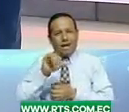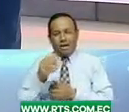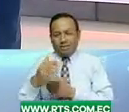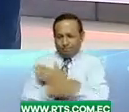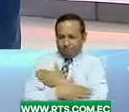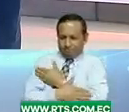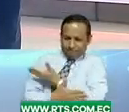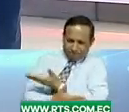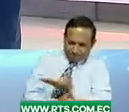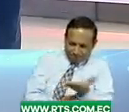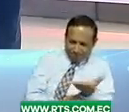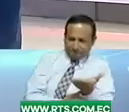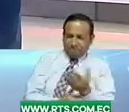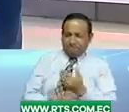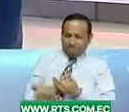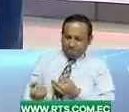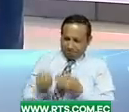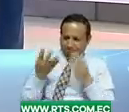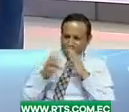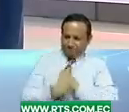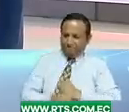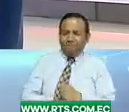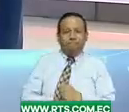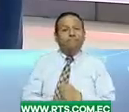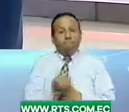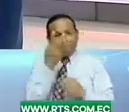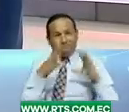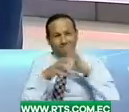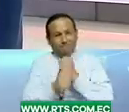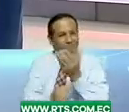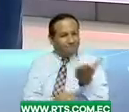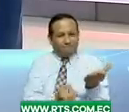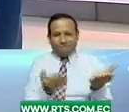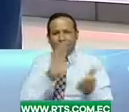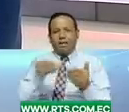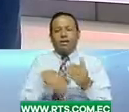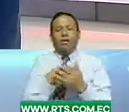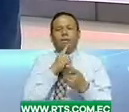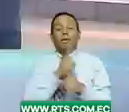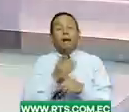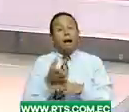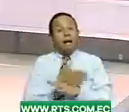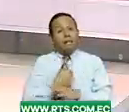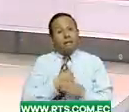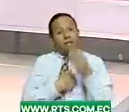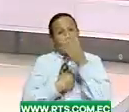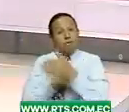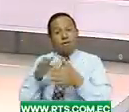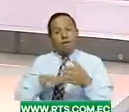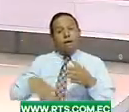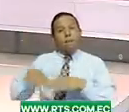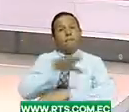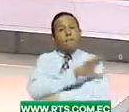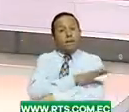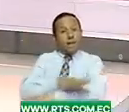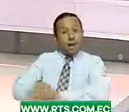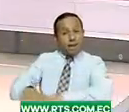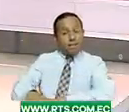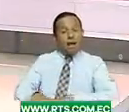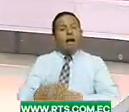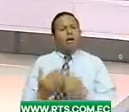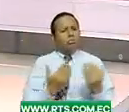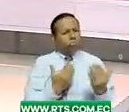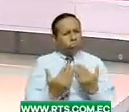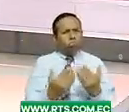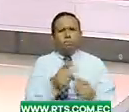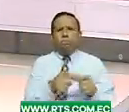es, visitamos la provincia de Santa Elena y conversamos con el sector de quienes se dedican a la pesca artesanal y están preocupados por